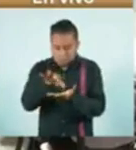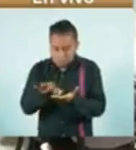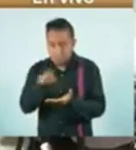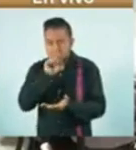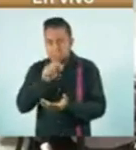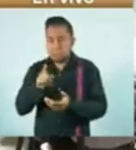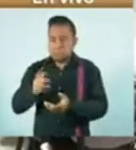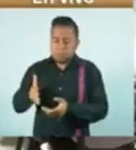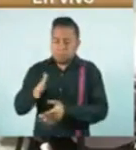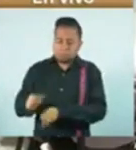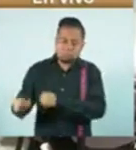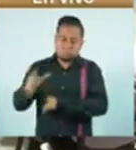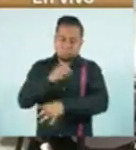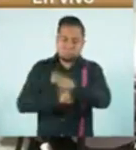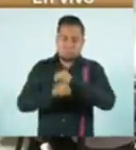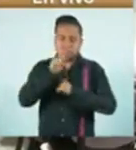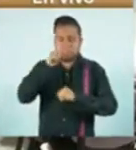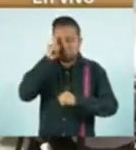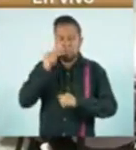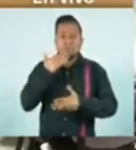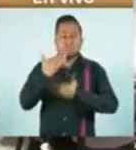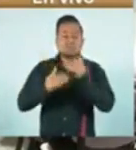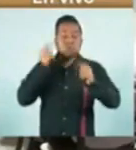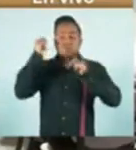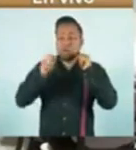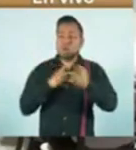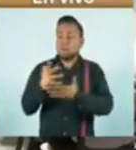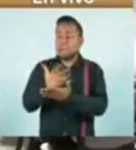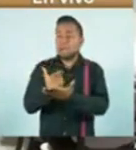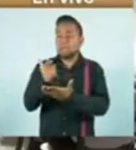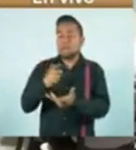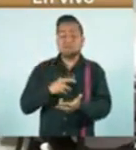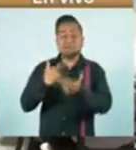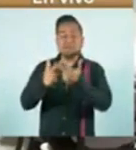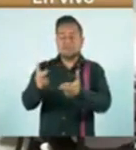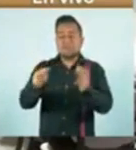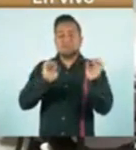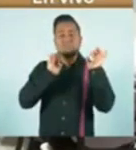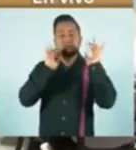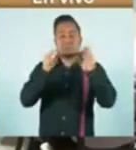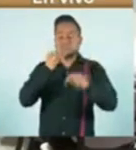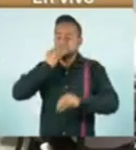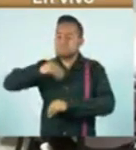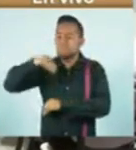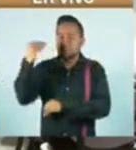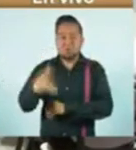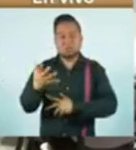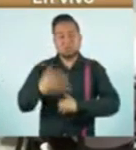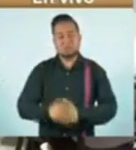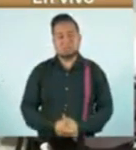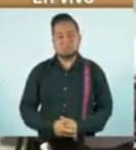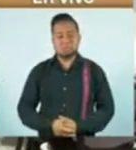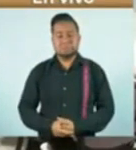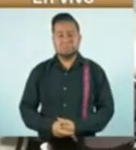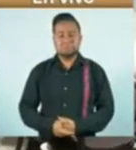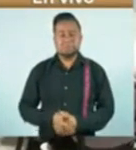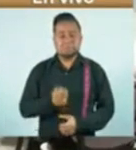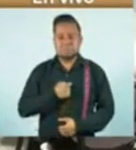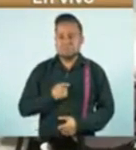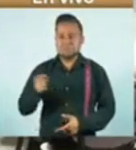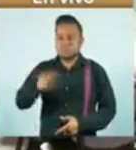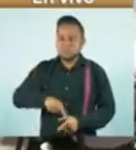la pesca y la prestación de servicios turísticos. Y es un destino maravilloso. No podemos mandar esa